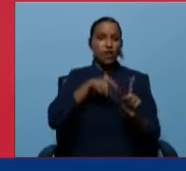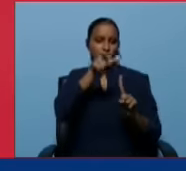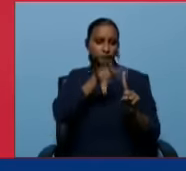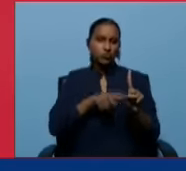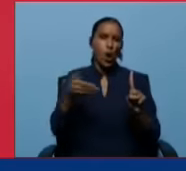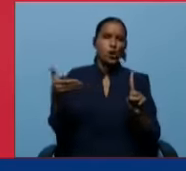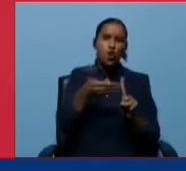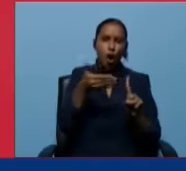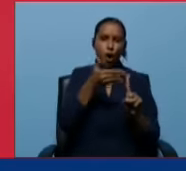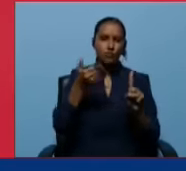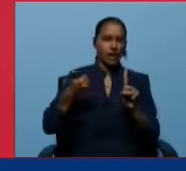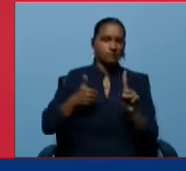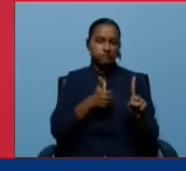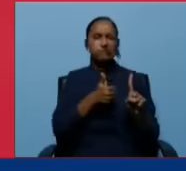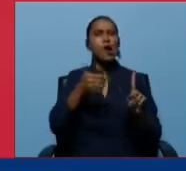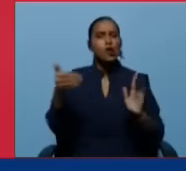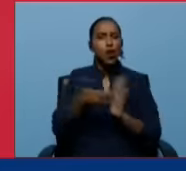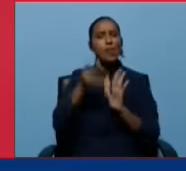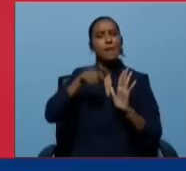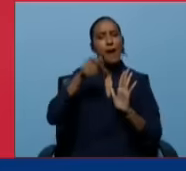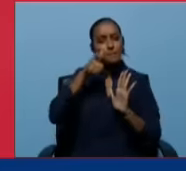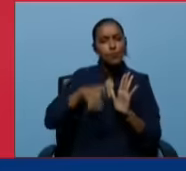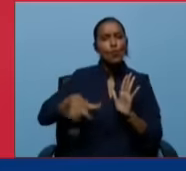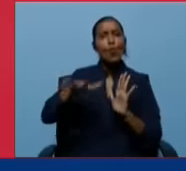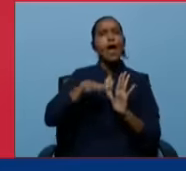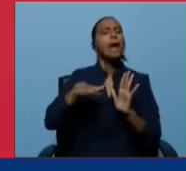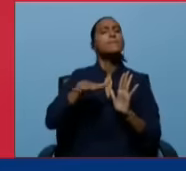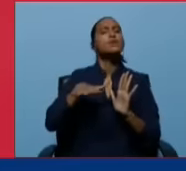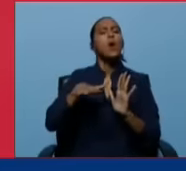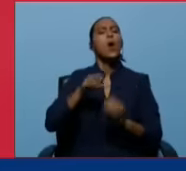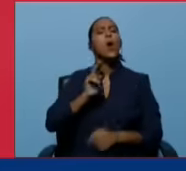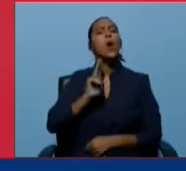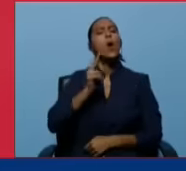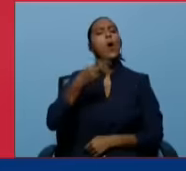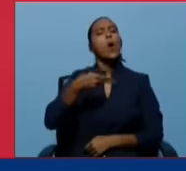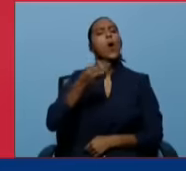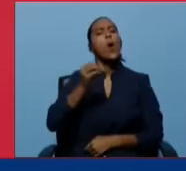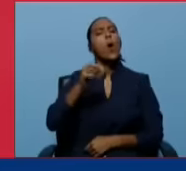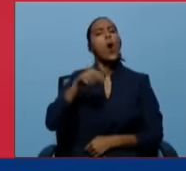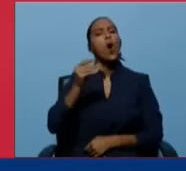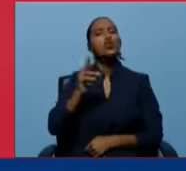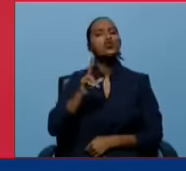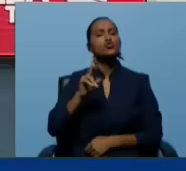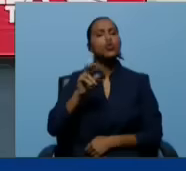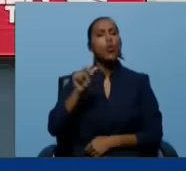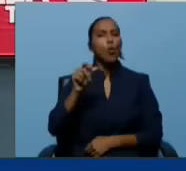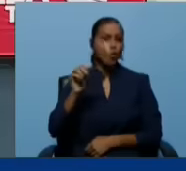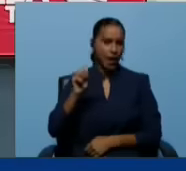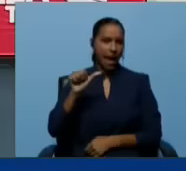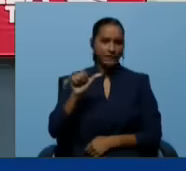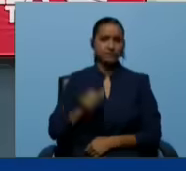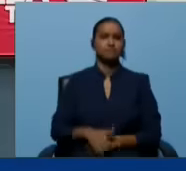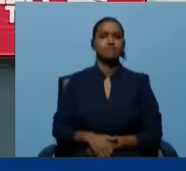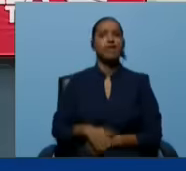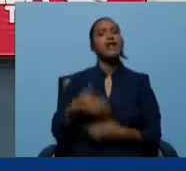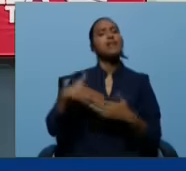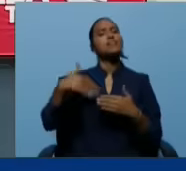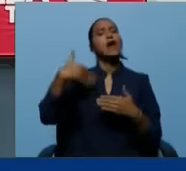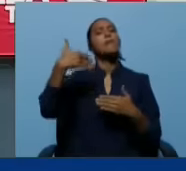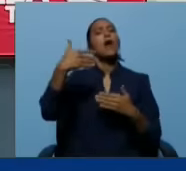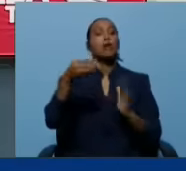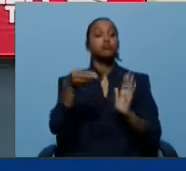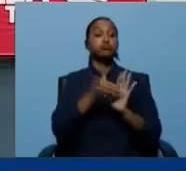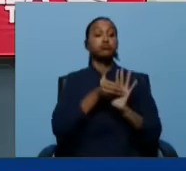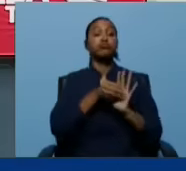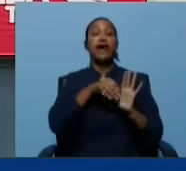él, contra el pueblo de Honduras. Un golpe de Estado que después Hillary Clinton reconoció en sus memorias que lo había dirigido